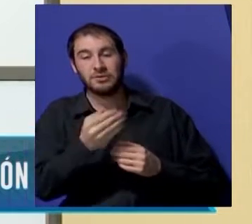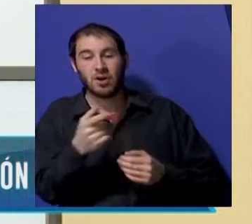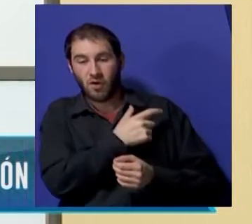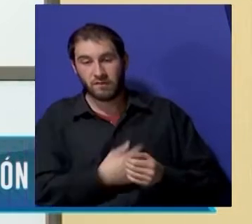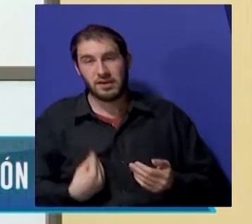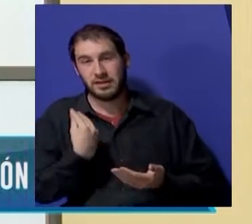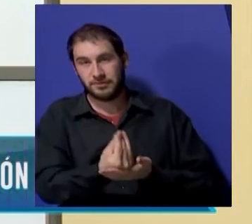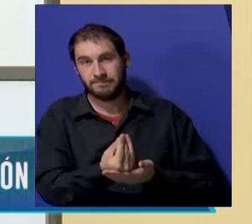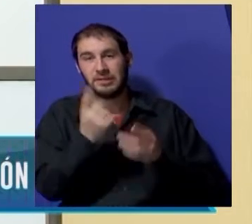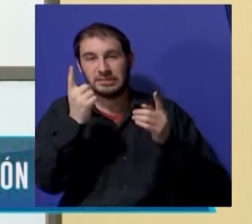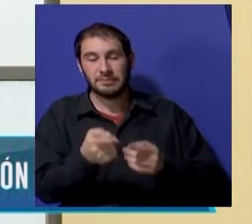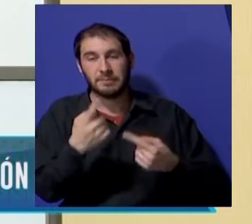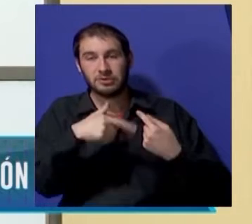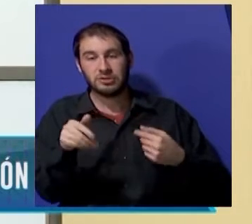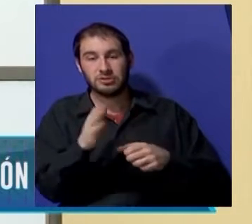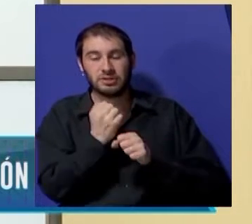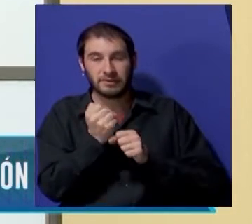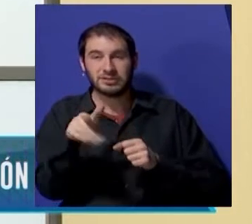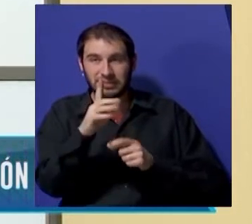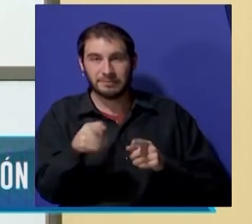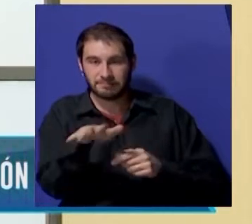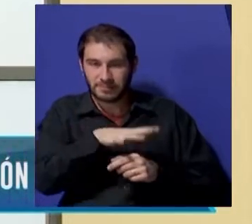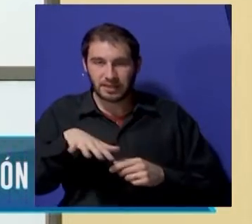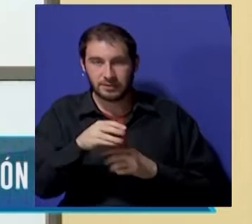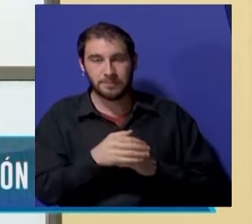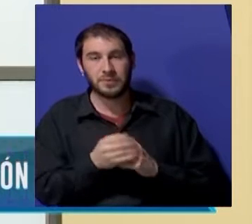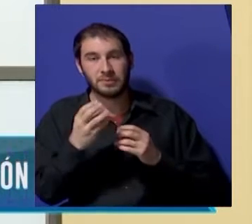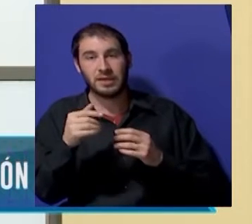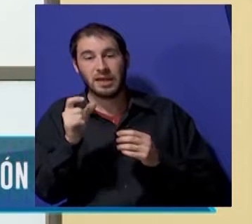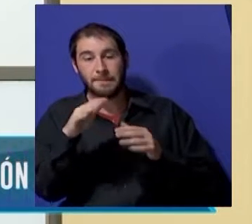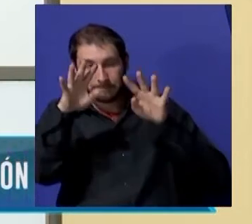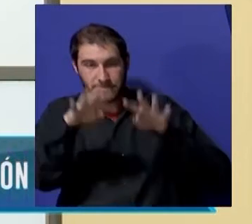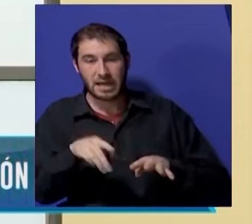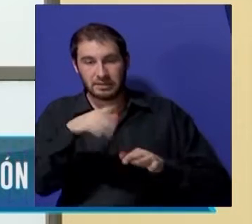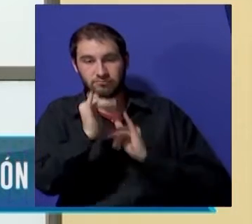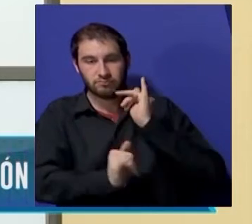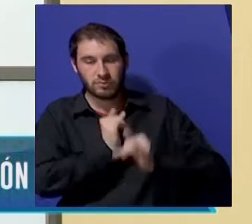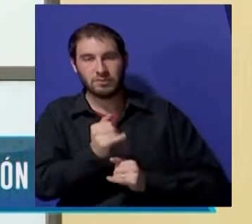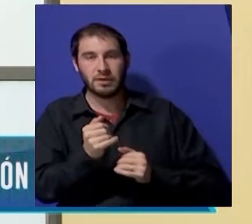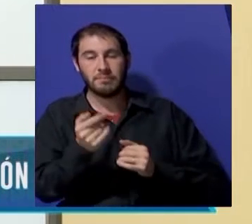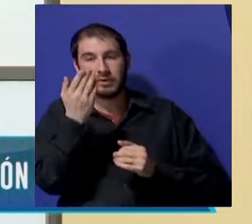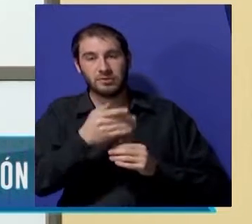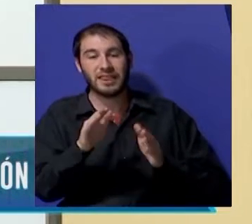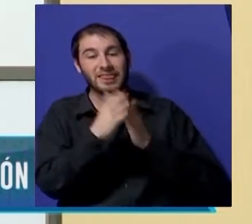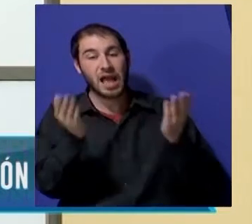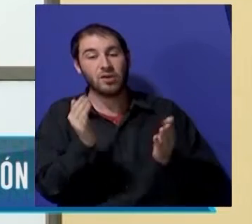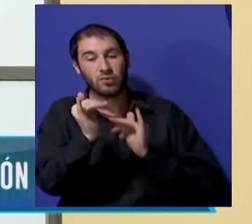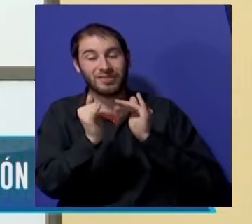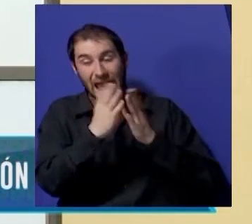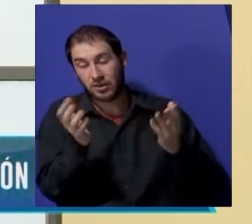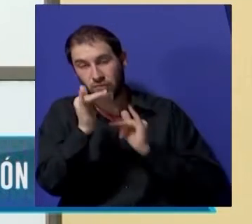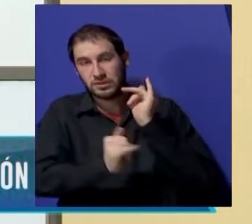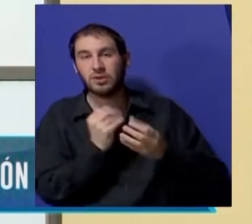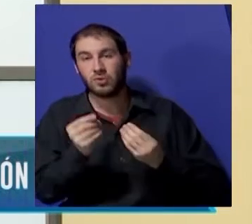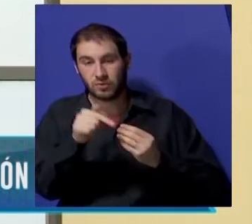gobierno como de actores sociales, incluso de los medios, porque también Chequeado avanza sobre el discurso que hacen los medios, la construcción que